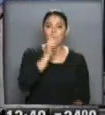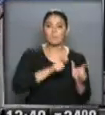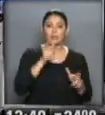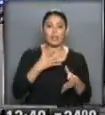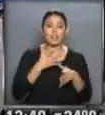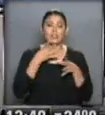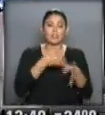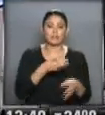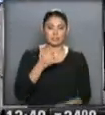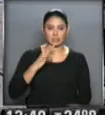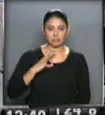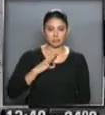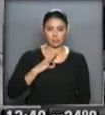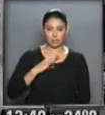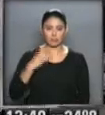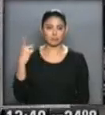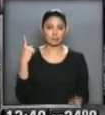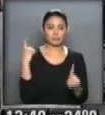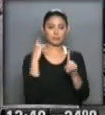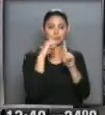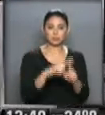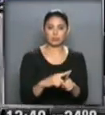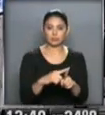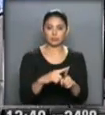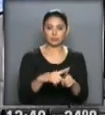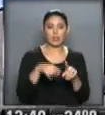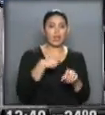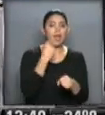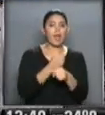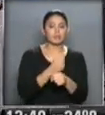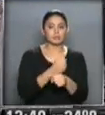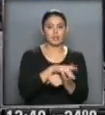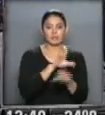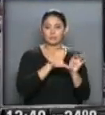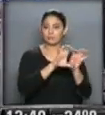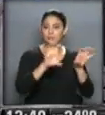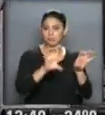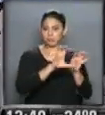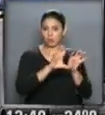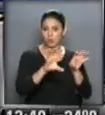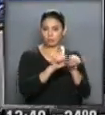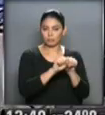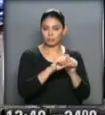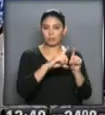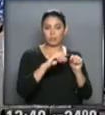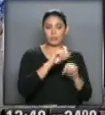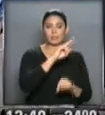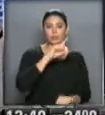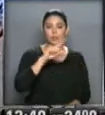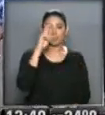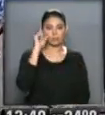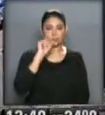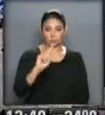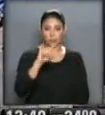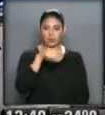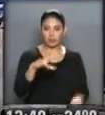civil, e inmediatamente se movilizó hacia donde te decía, este vagón 2191, que es el